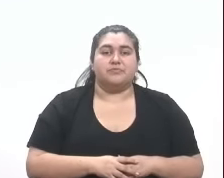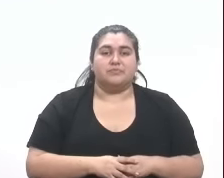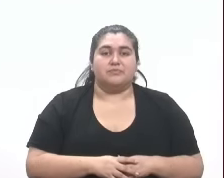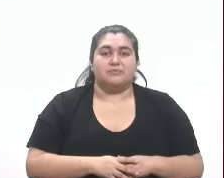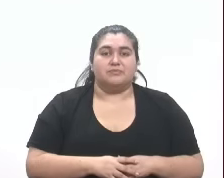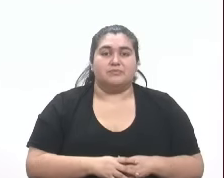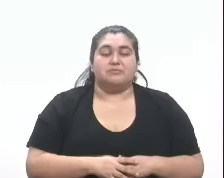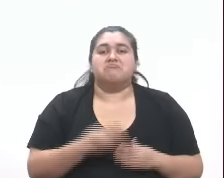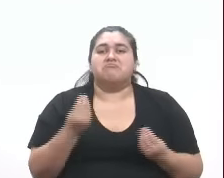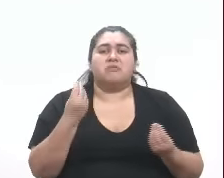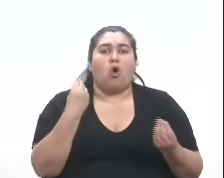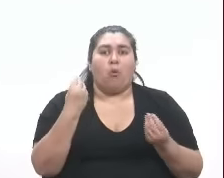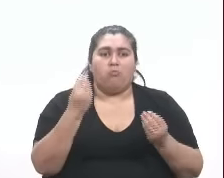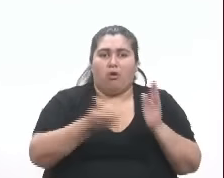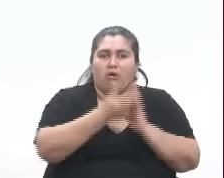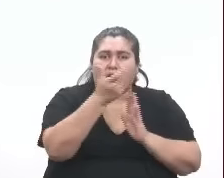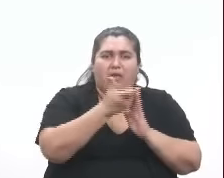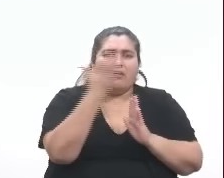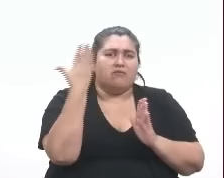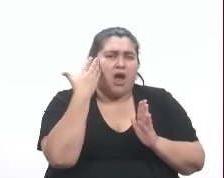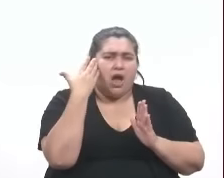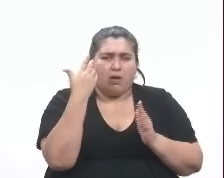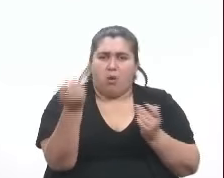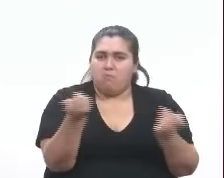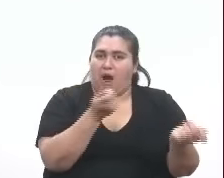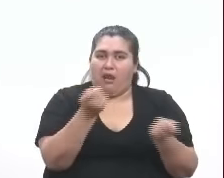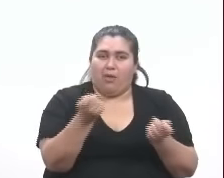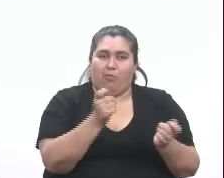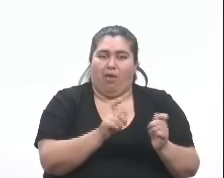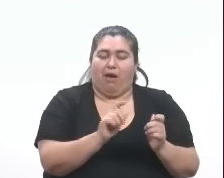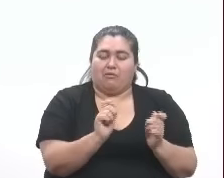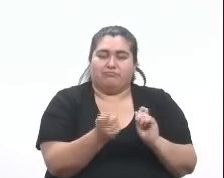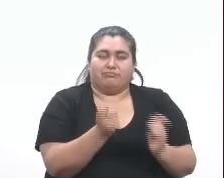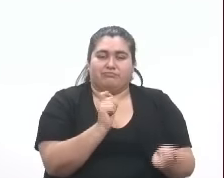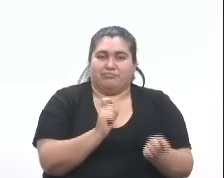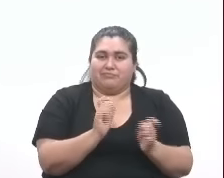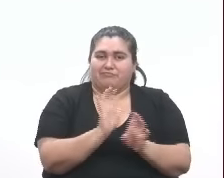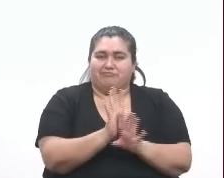pueden manipular esas redes sociales porque tomó vida propia, tomó inteligencia propia